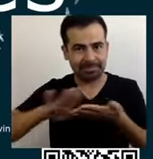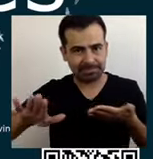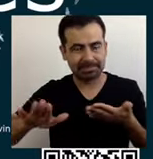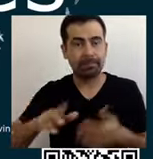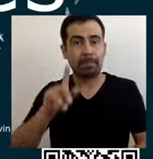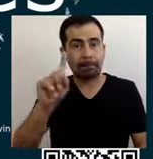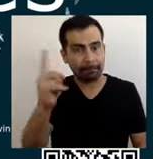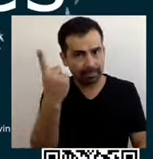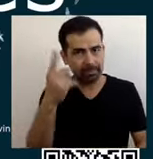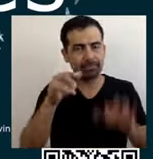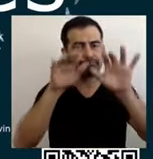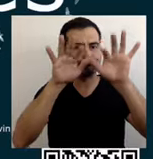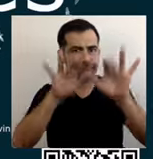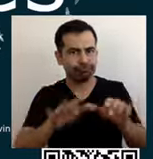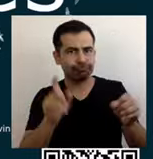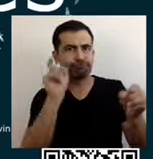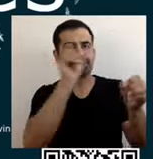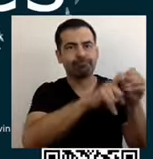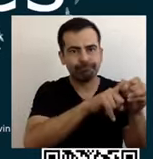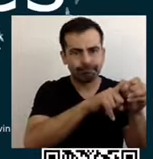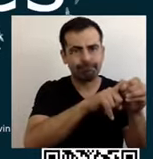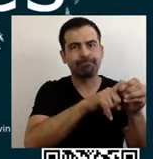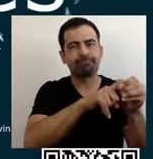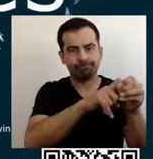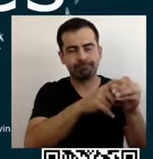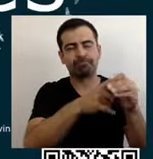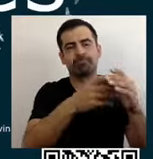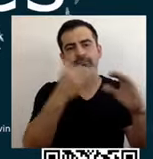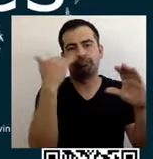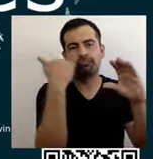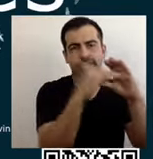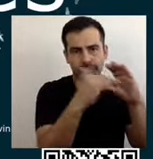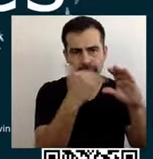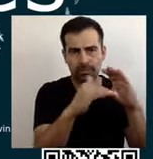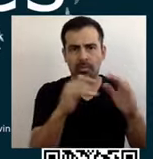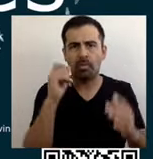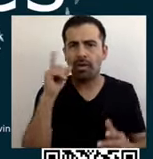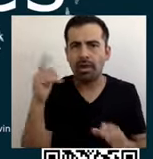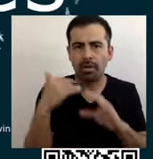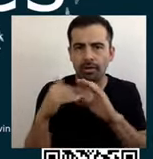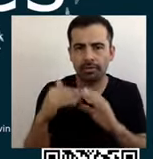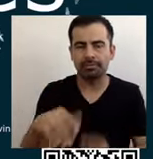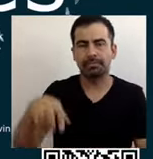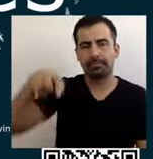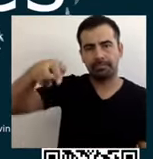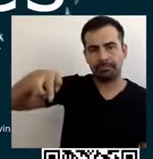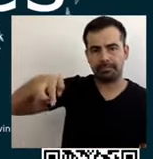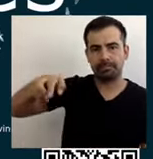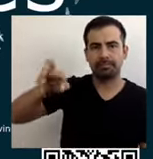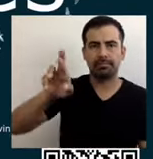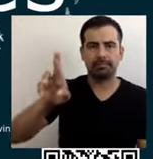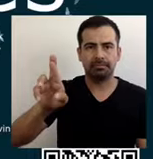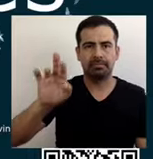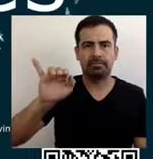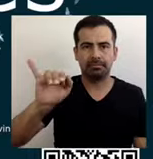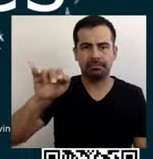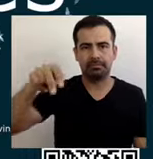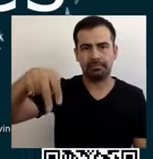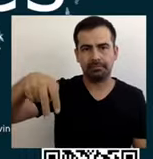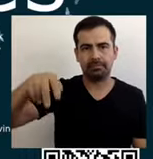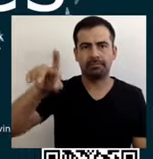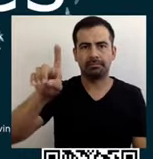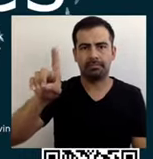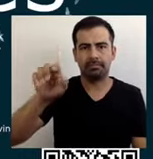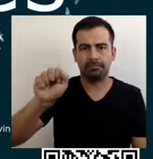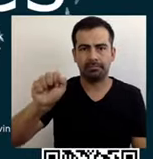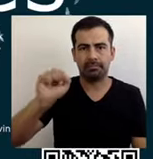Además, si lo necesitas, habrá vehículos de acercamiento que estarán ubicados a